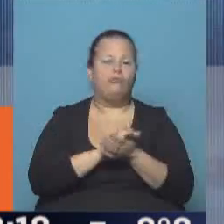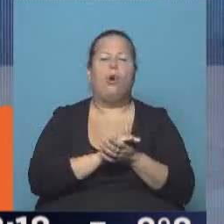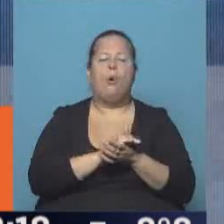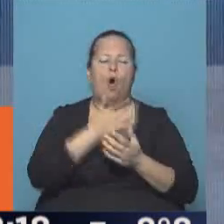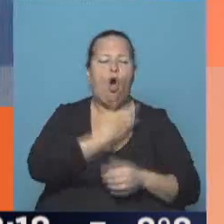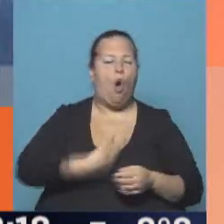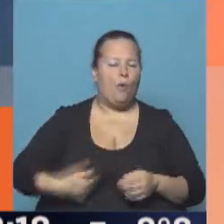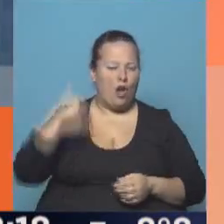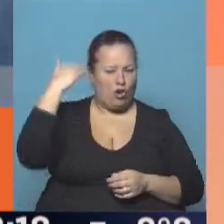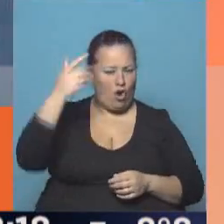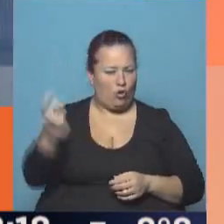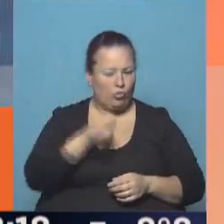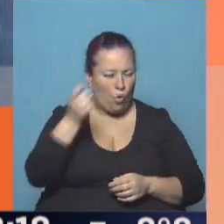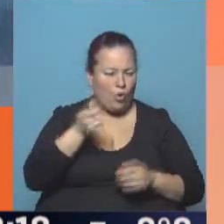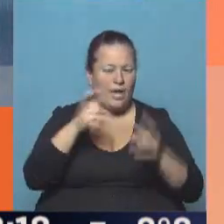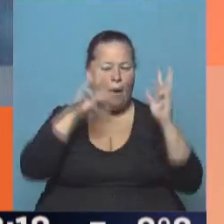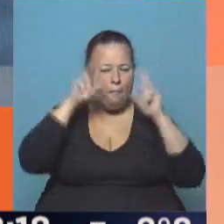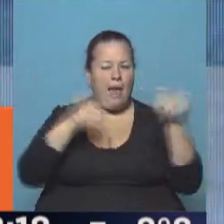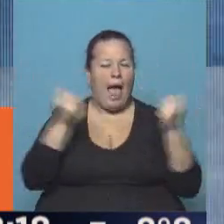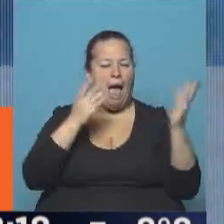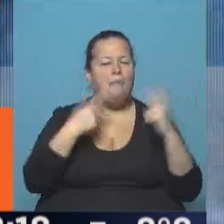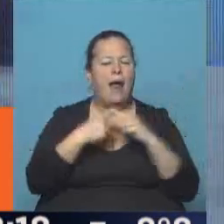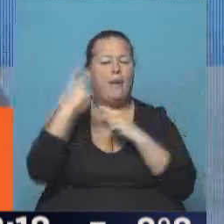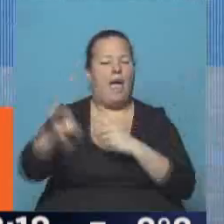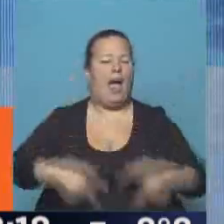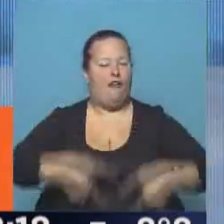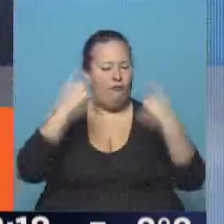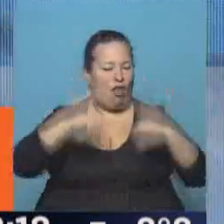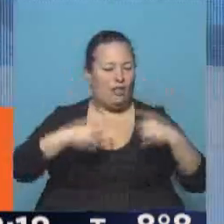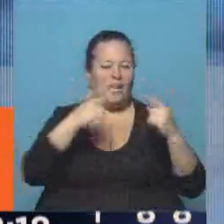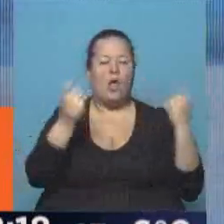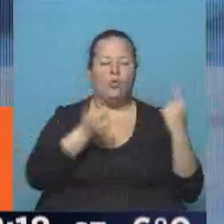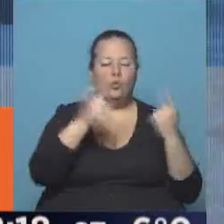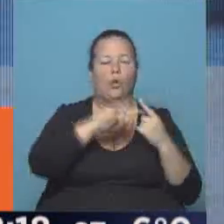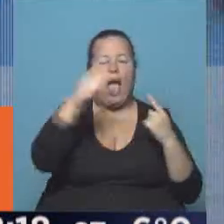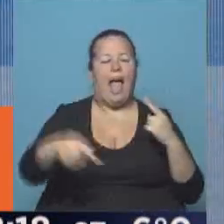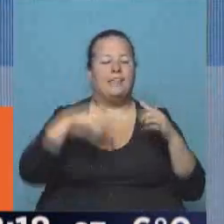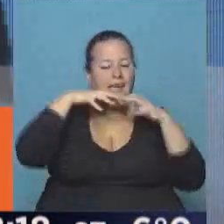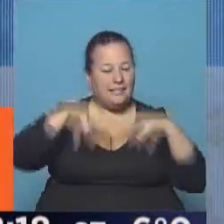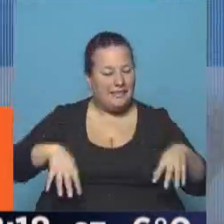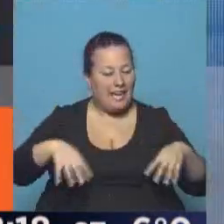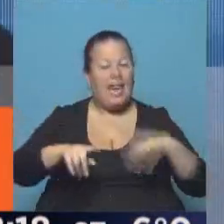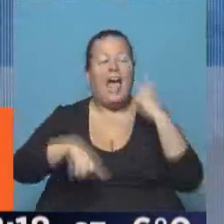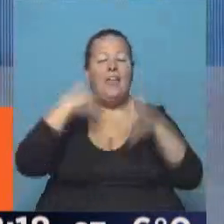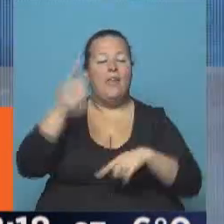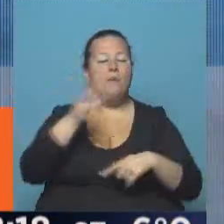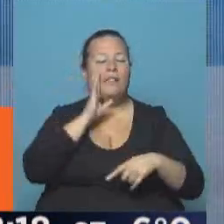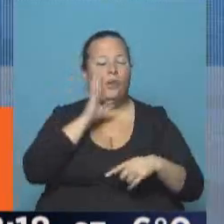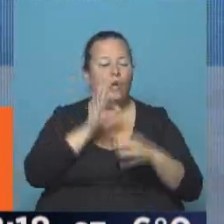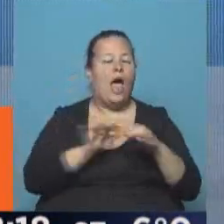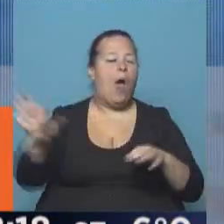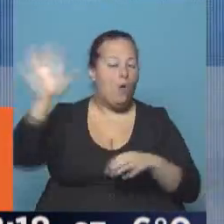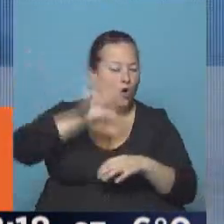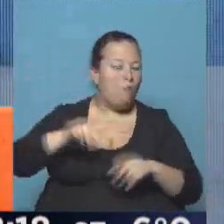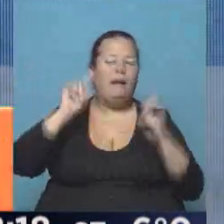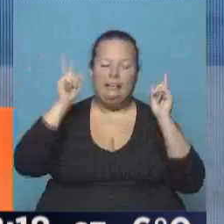del gobierno turco, sobre todo en logística para cruzar la frontera desde Turquía hacia Siria, y después Estados Unidos y Europa han hecho